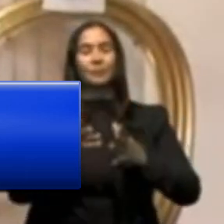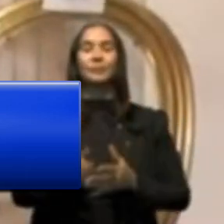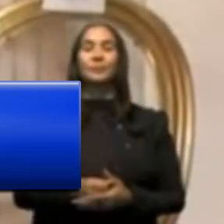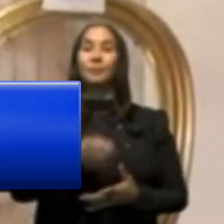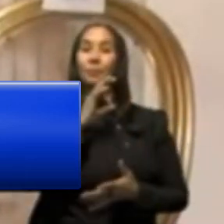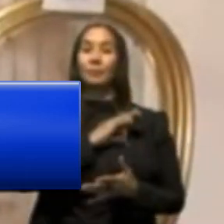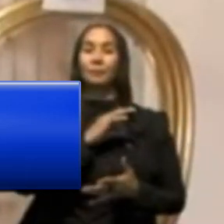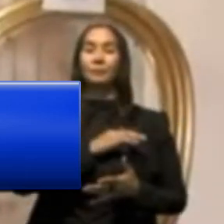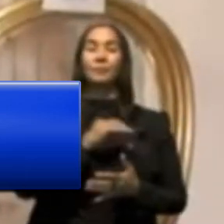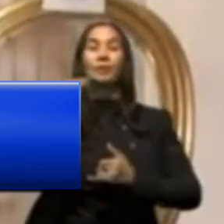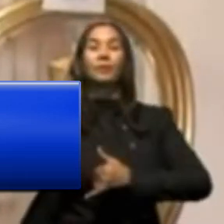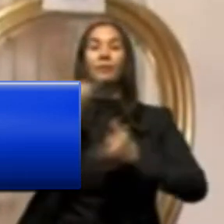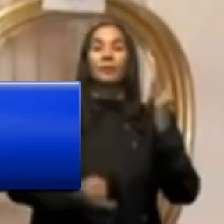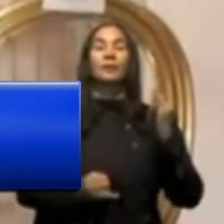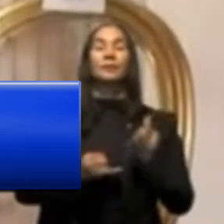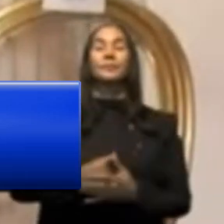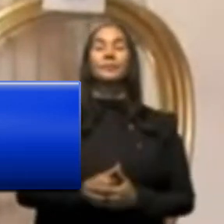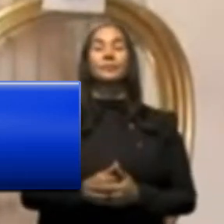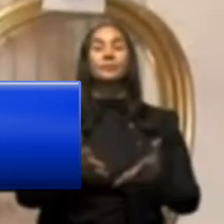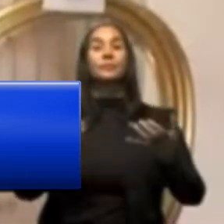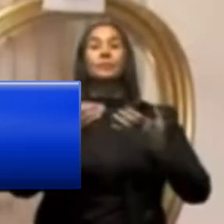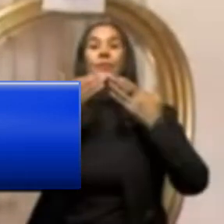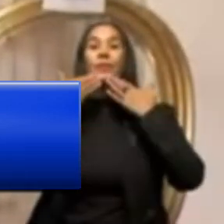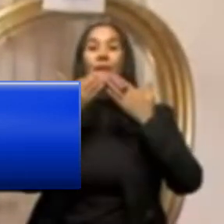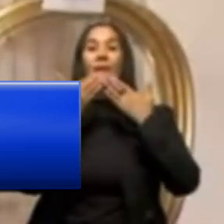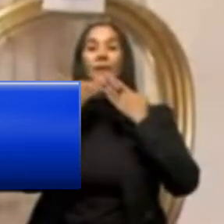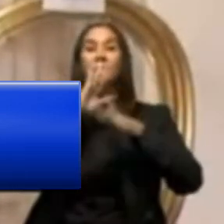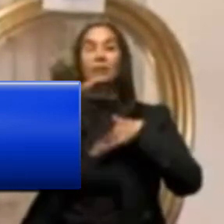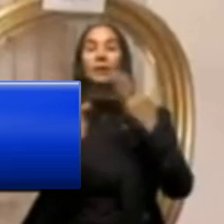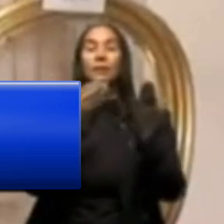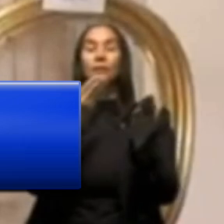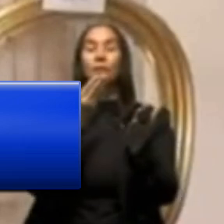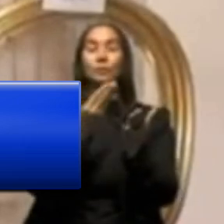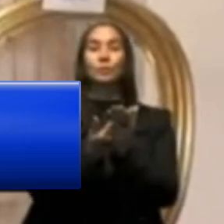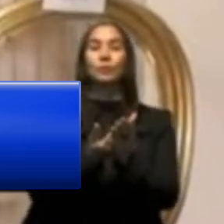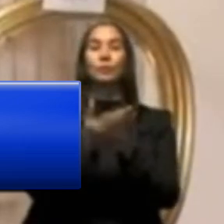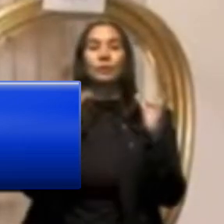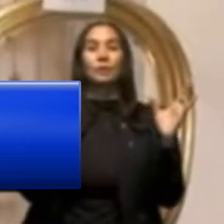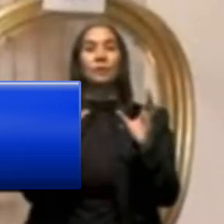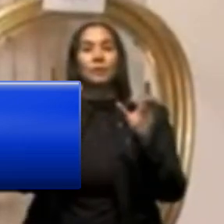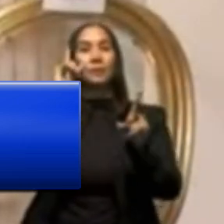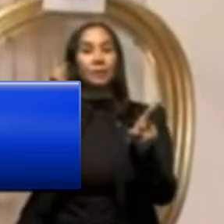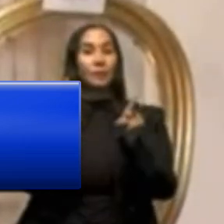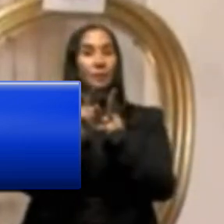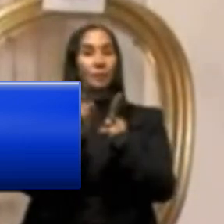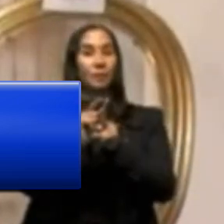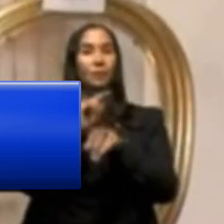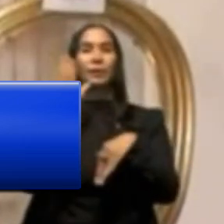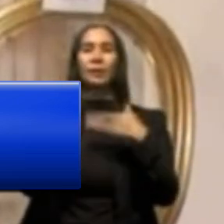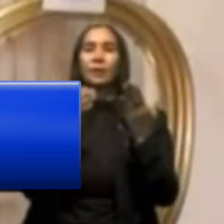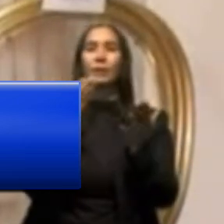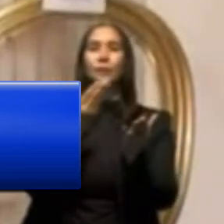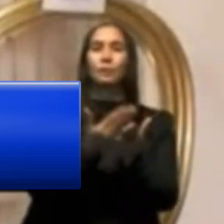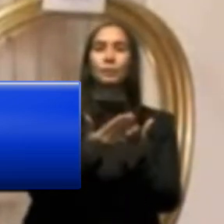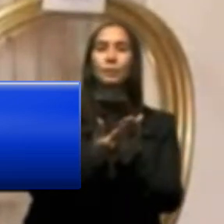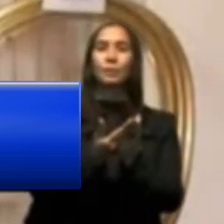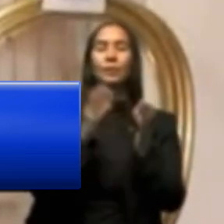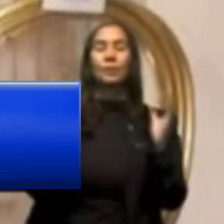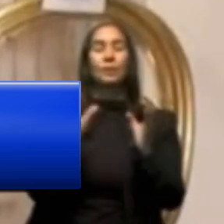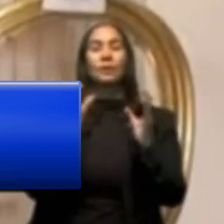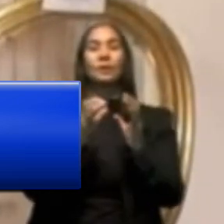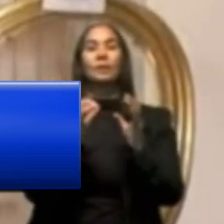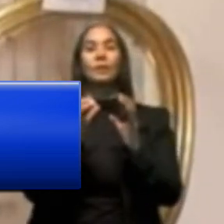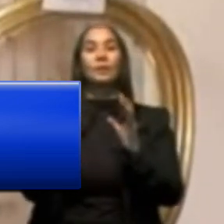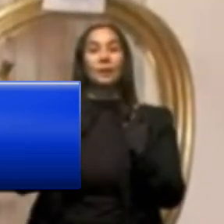enriquecedor finalmente Quiero agradecer a todos los que han hecho posible este acuerdo y a todos los actores del